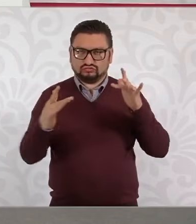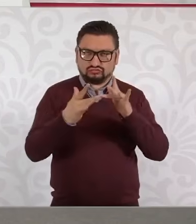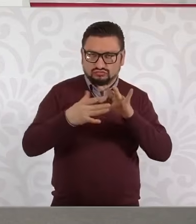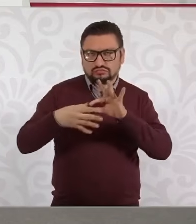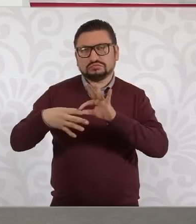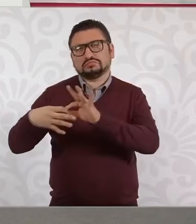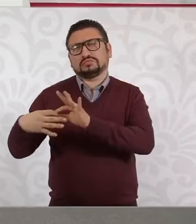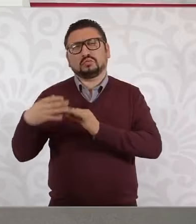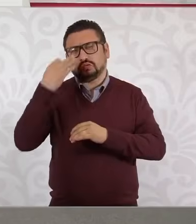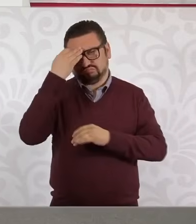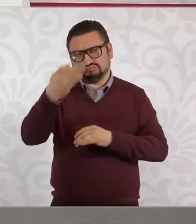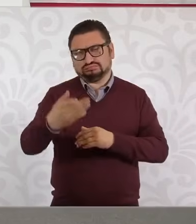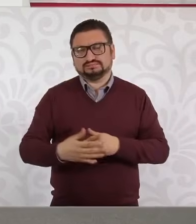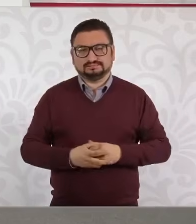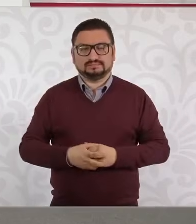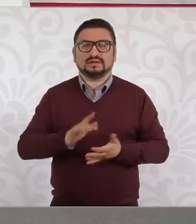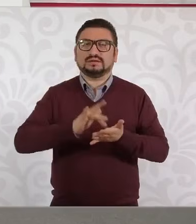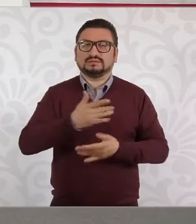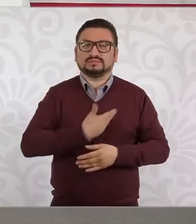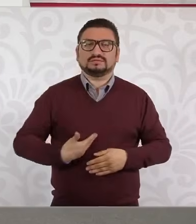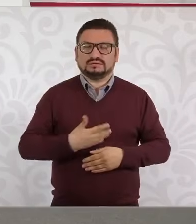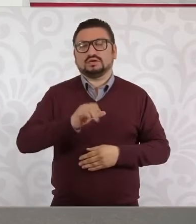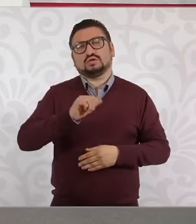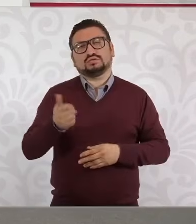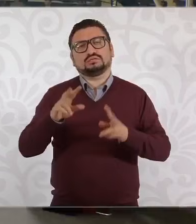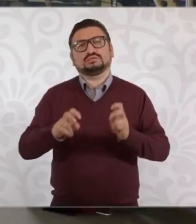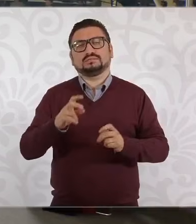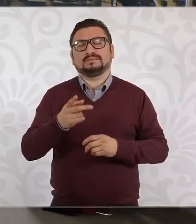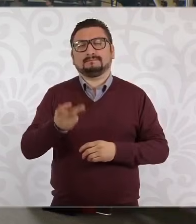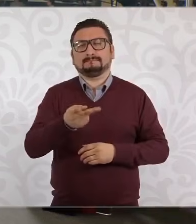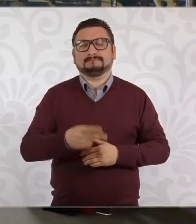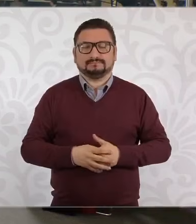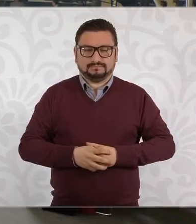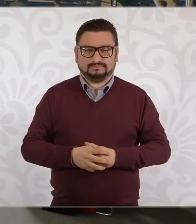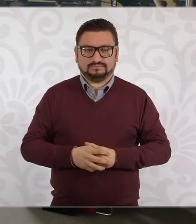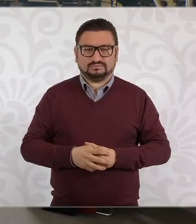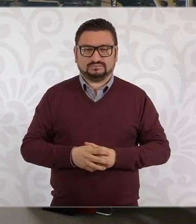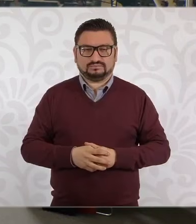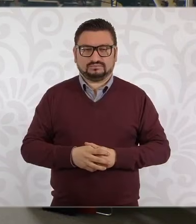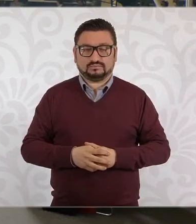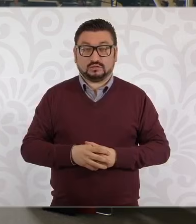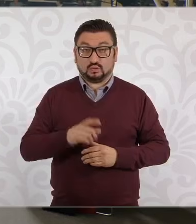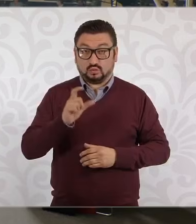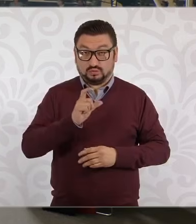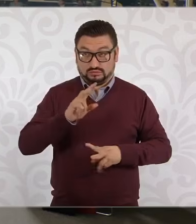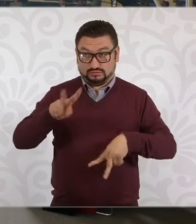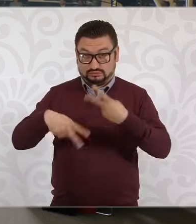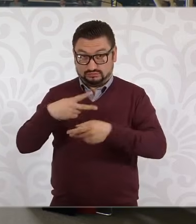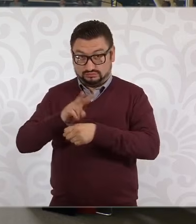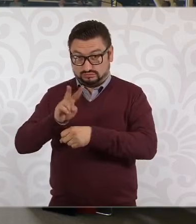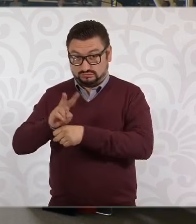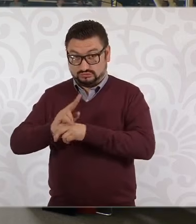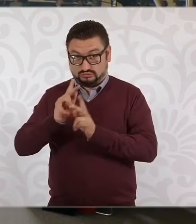tiempo. Muchas gracias, presidenta. Y ya en otro sentido, ¿puede comentarnos acerca de cómo le fue en la supervisión del